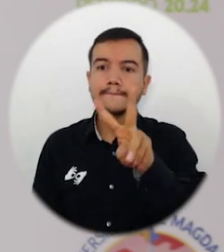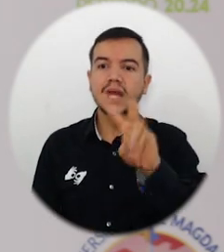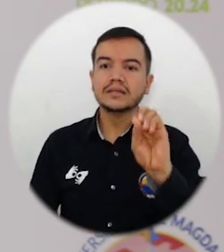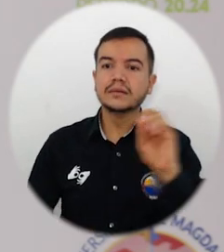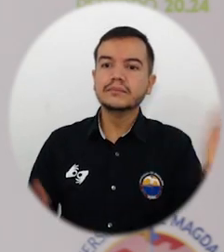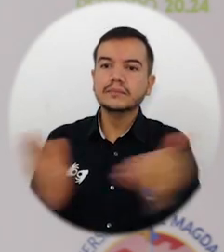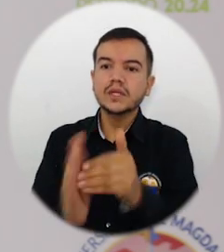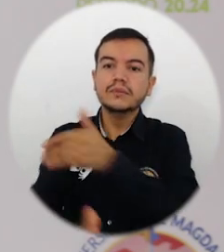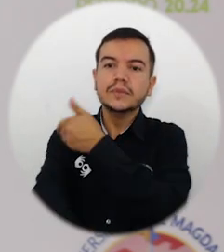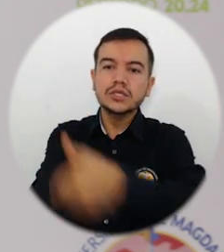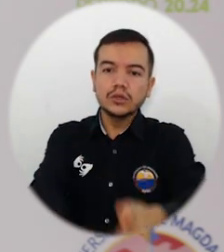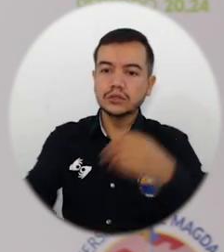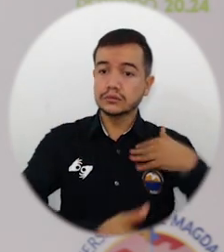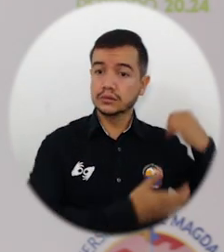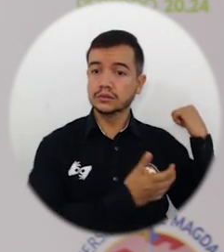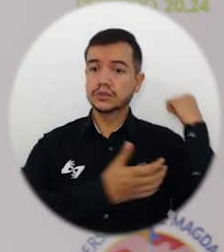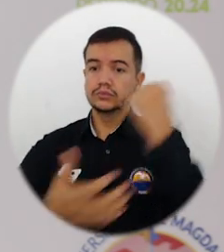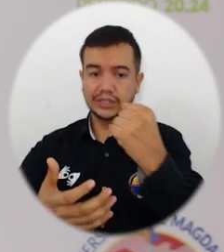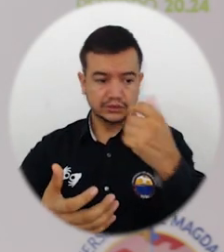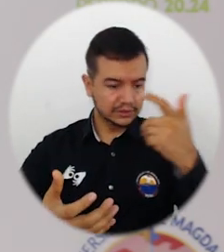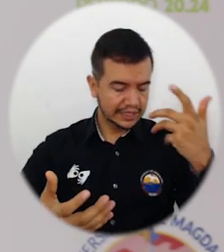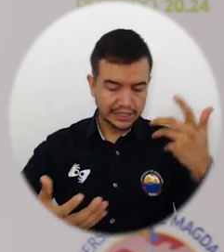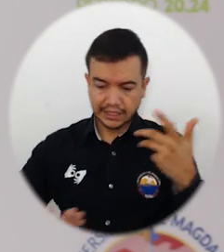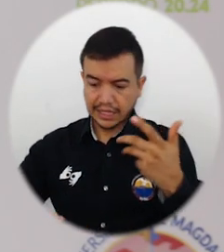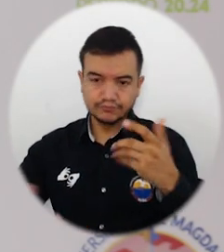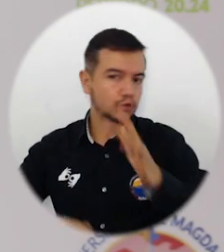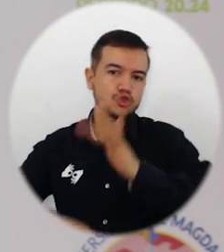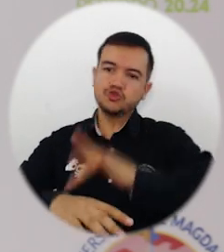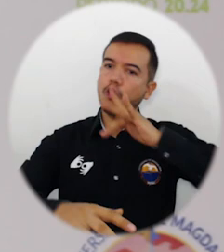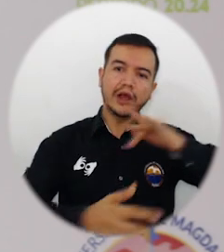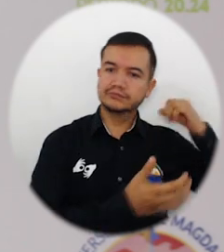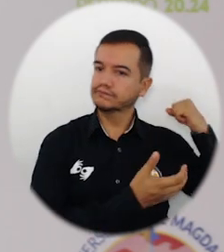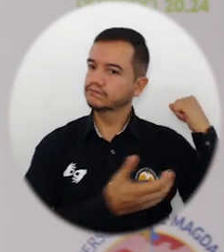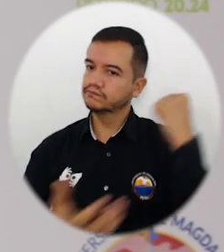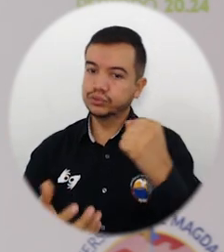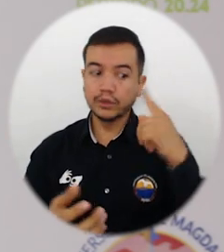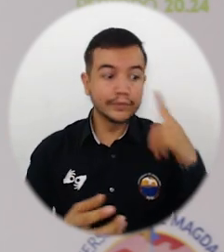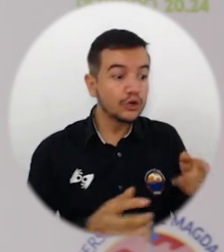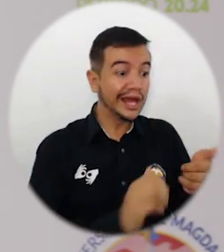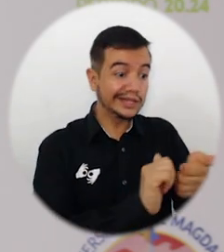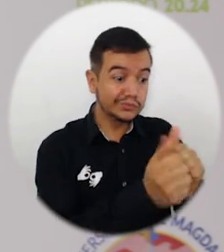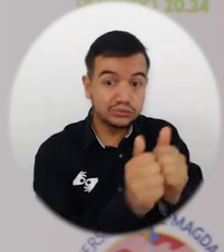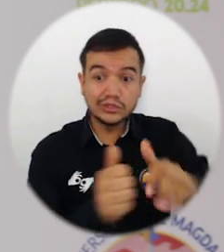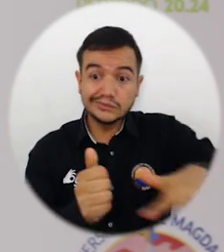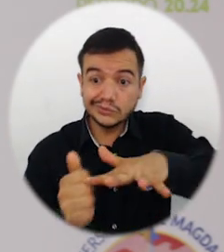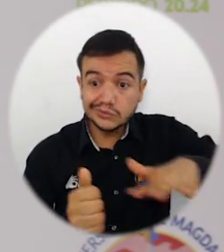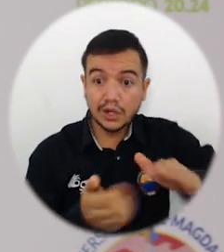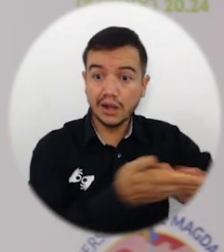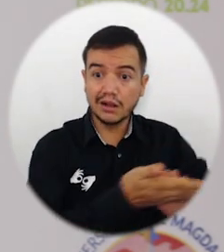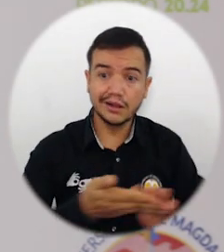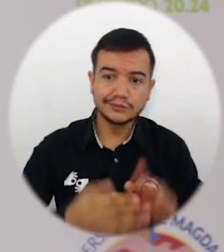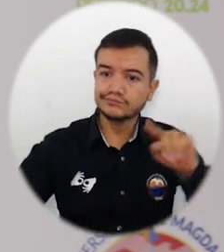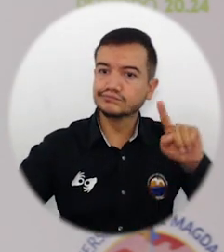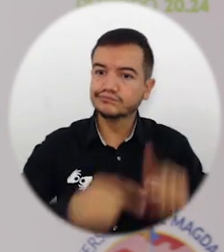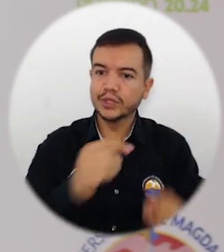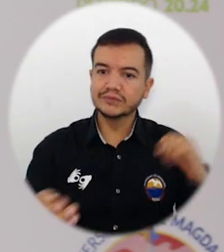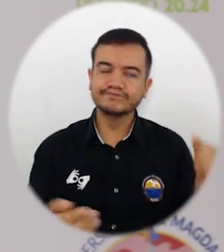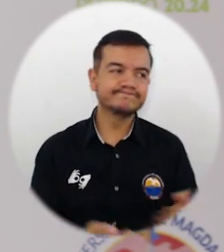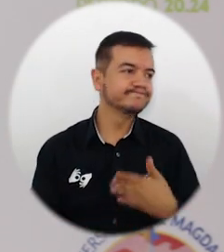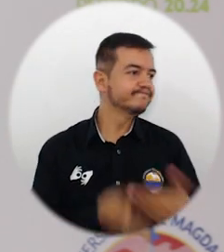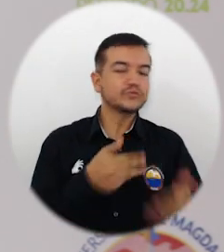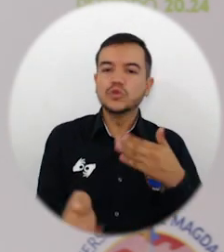universidad necesita para avanzar en sus metas de inversión, en la modernización del área deportiva. Sin embargo, a pesar de eso, hemos logrado